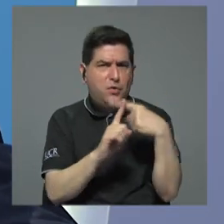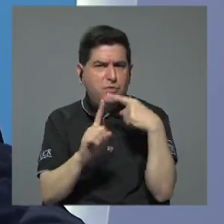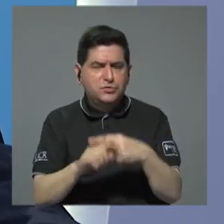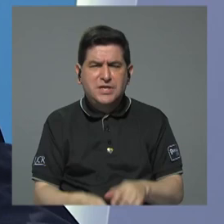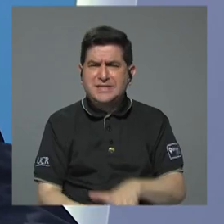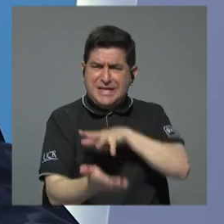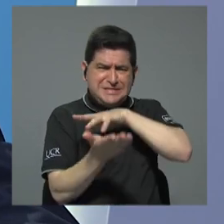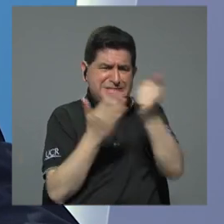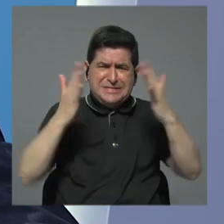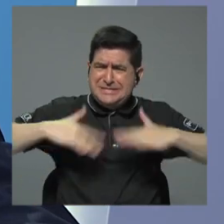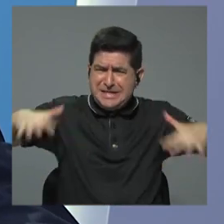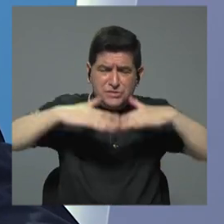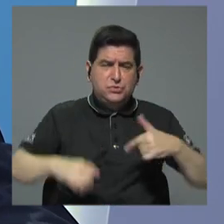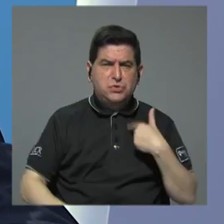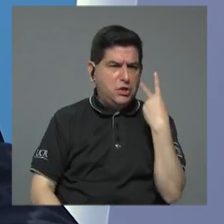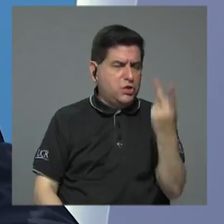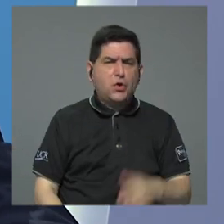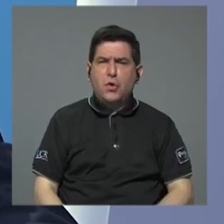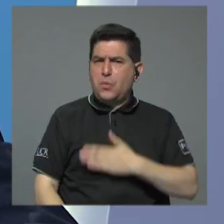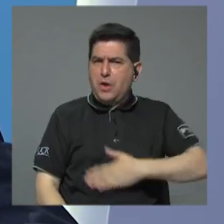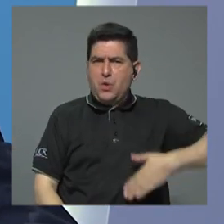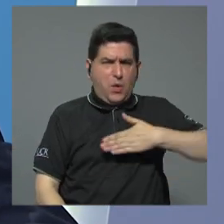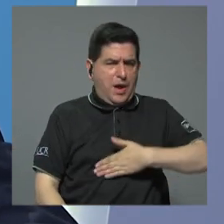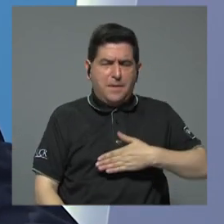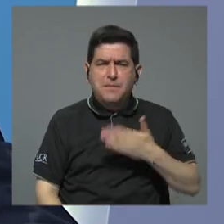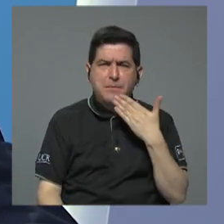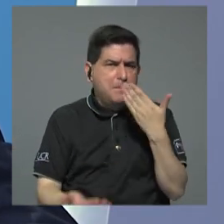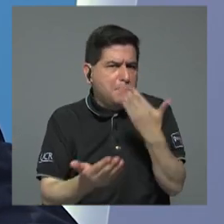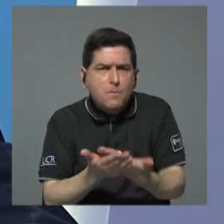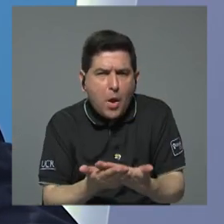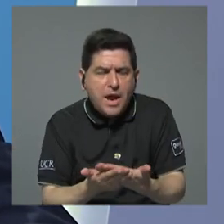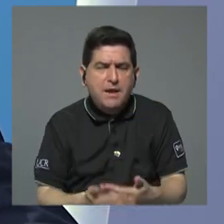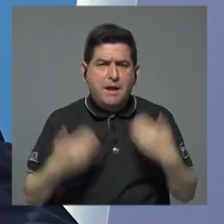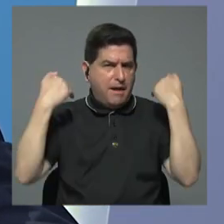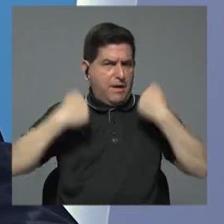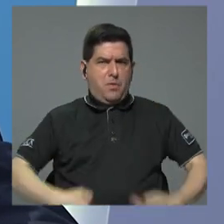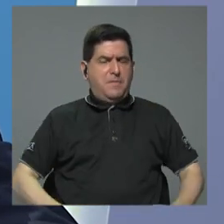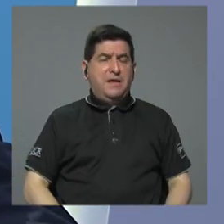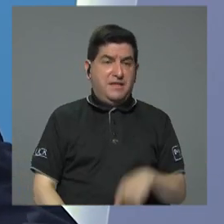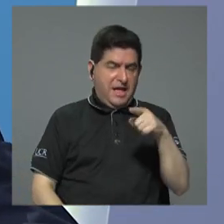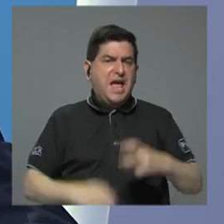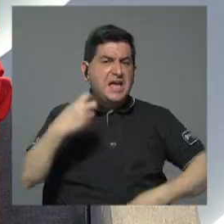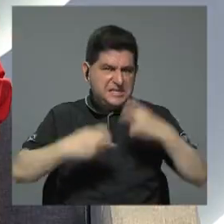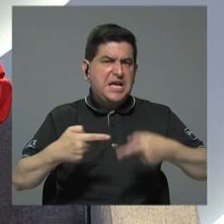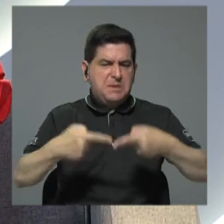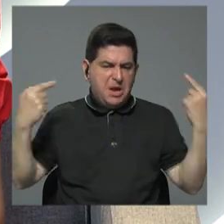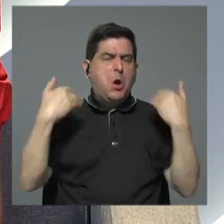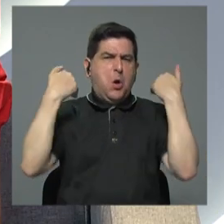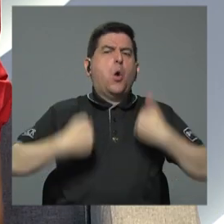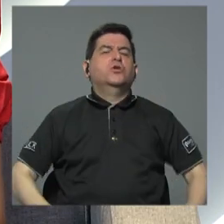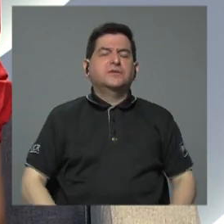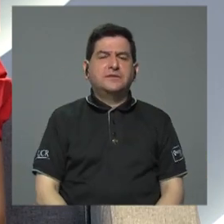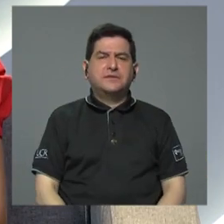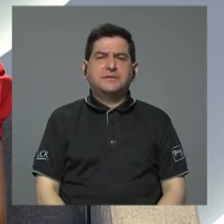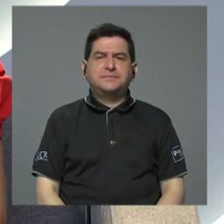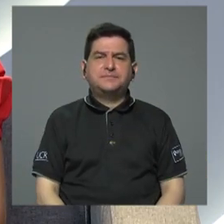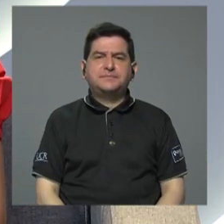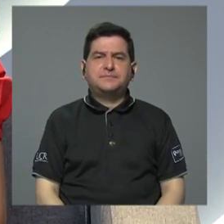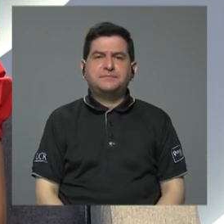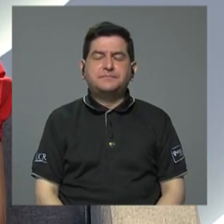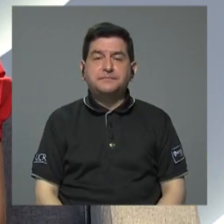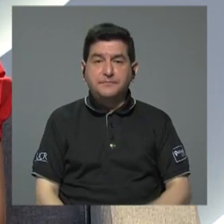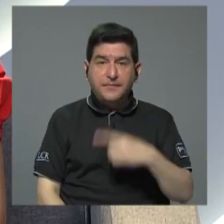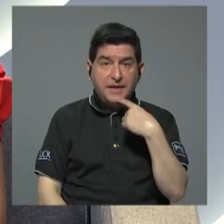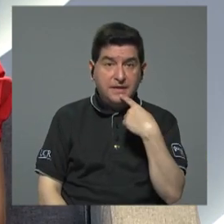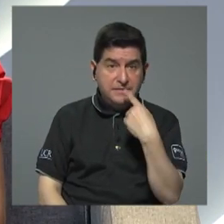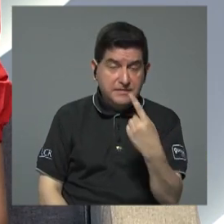desastre ambiental. Y no veo que el hambre sea bueno ni sea buena para la humanidad. Ese es el crimen contra la humanidad. Se dice